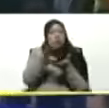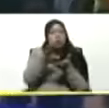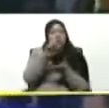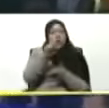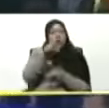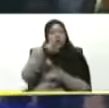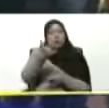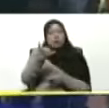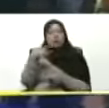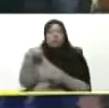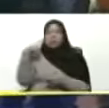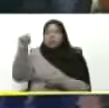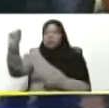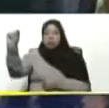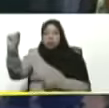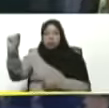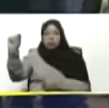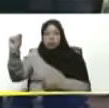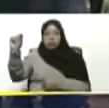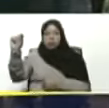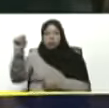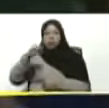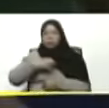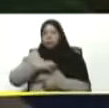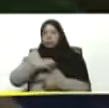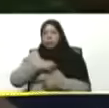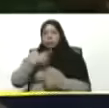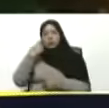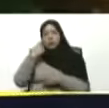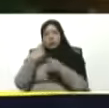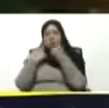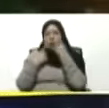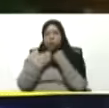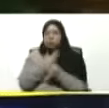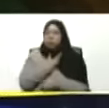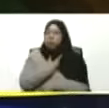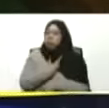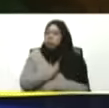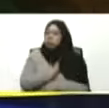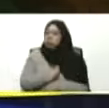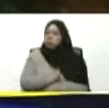canción de Ali, me iba. No podía aguantar la tristeza.